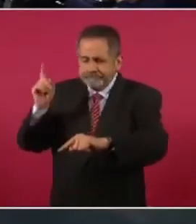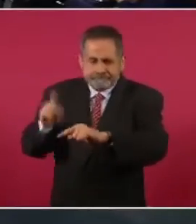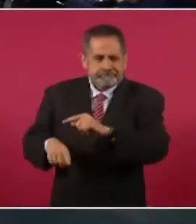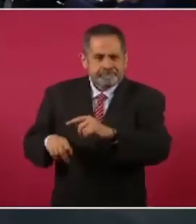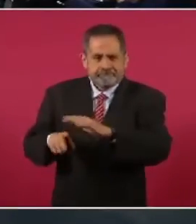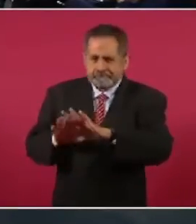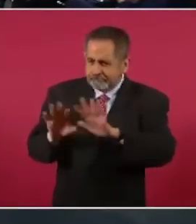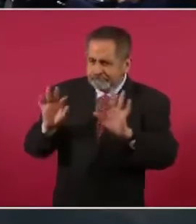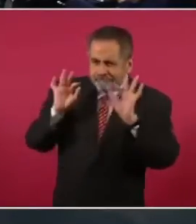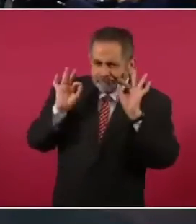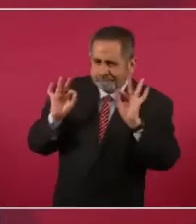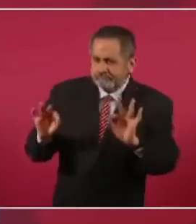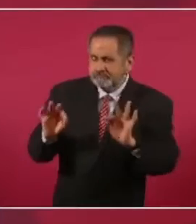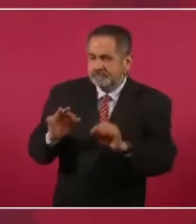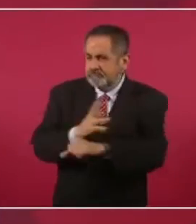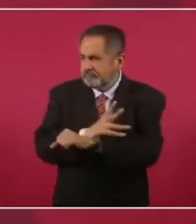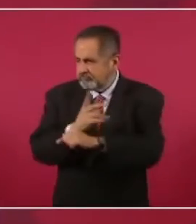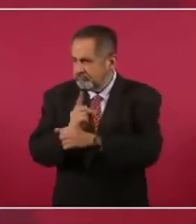genera